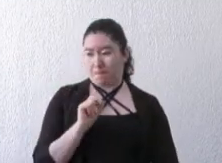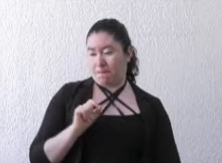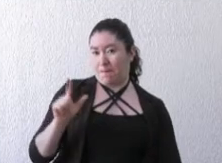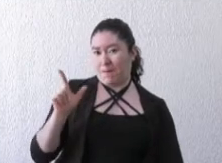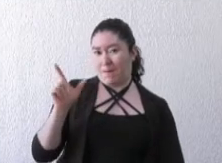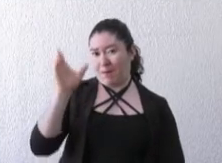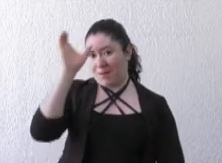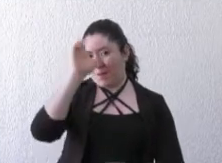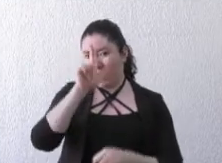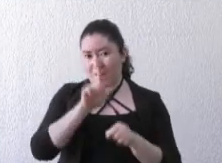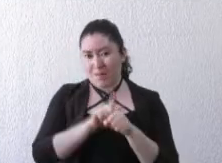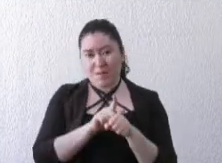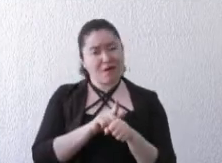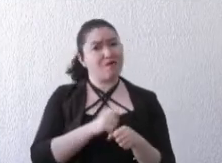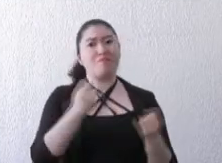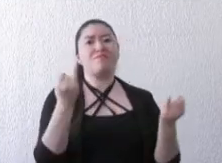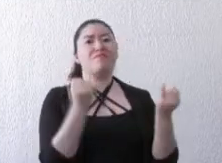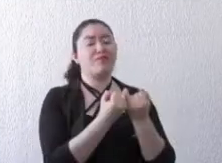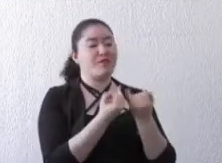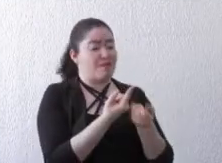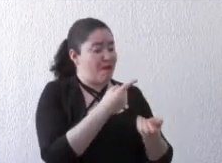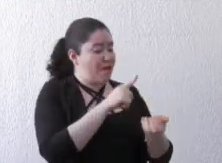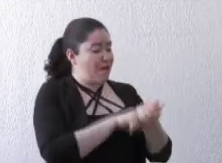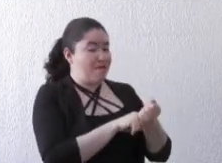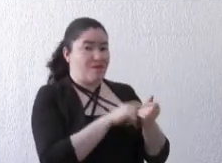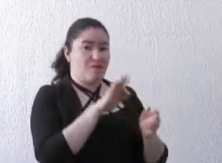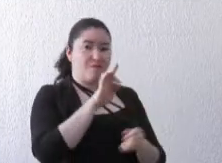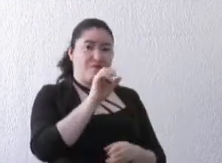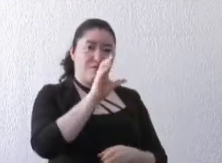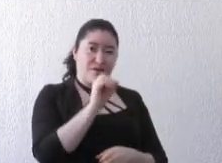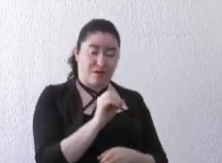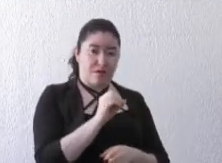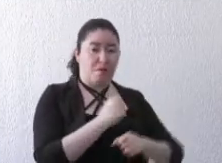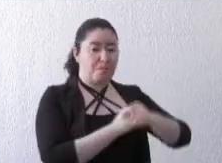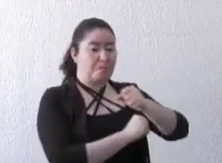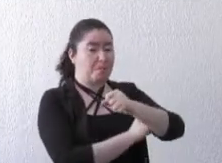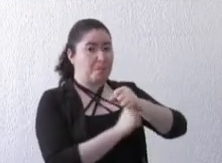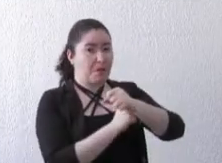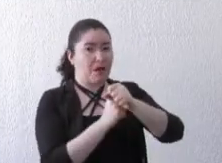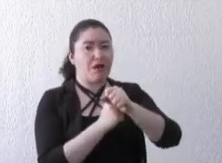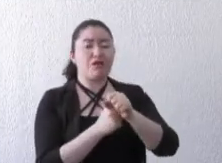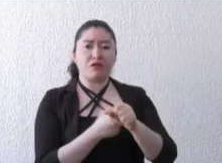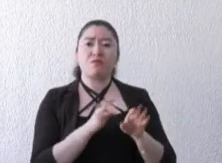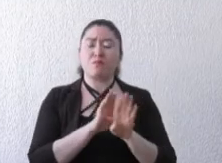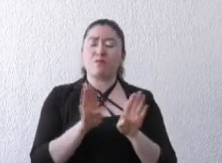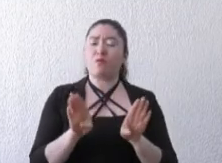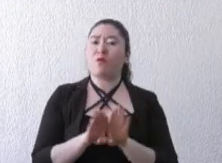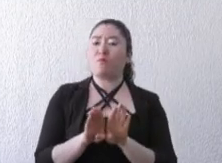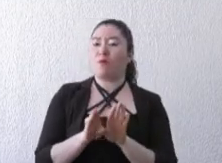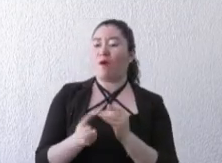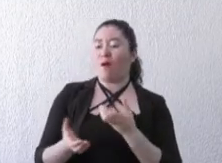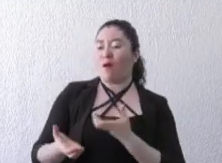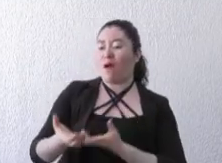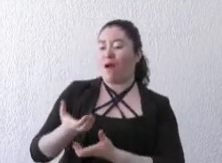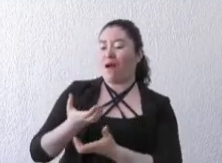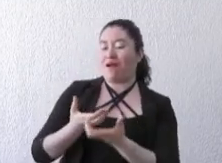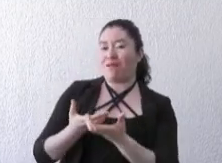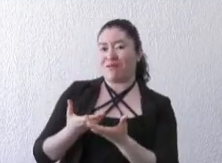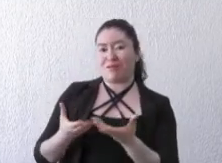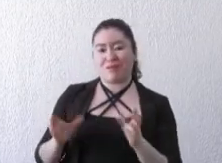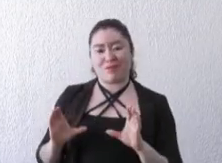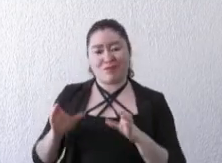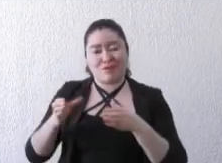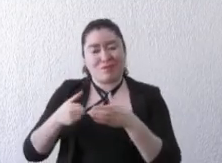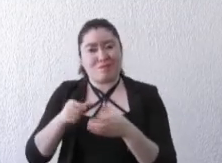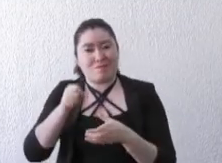participan en los propios faros o en los pilares. Es decir, esta cultura comunitaria, la promoción de cultura comunitaria que se